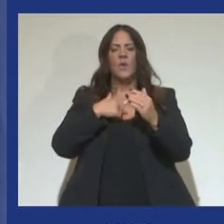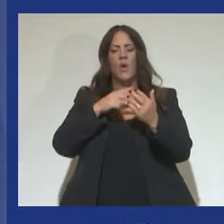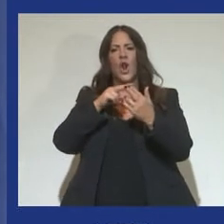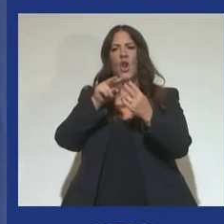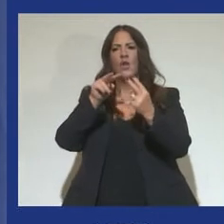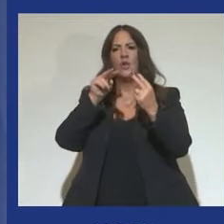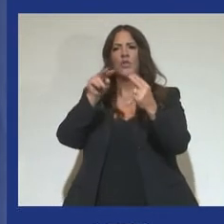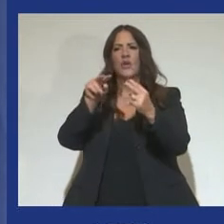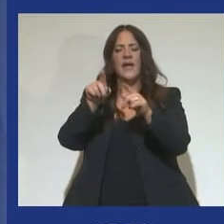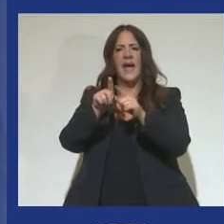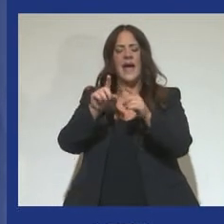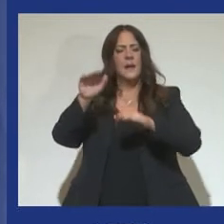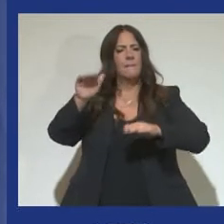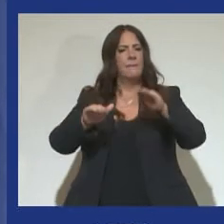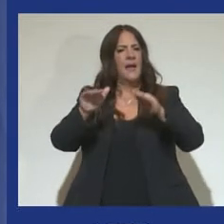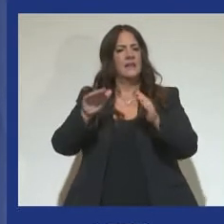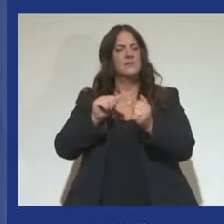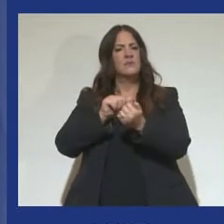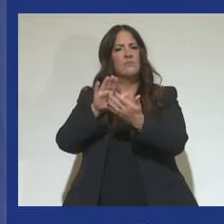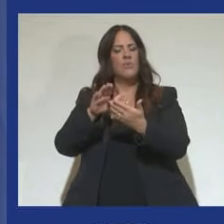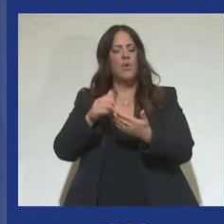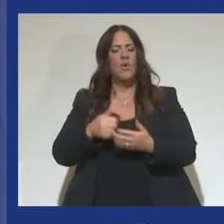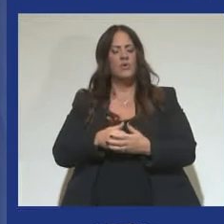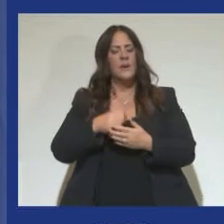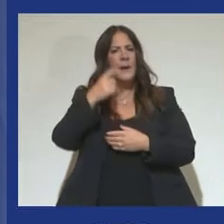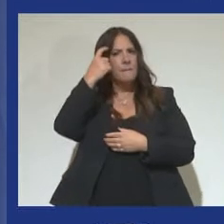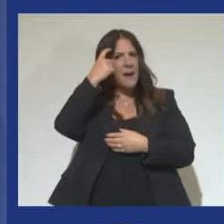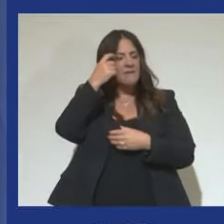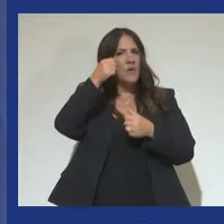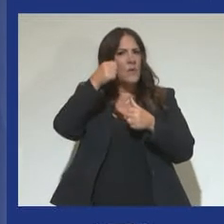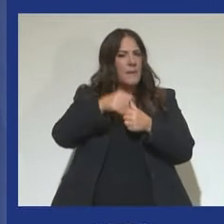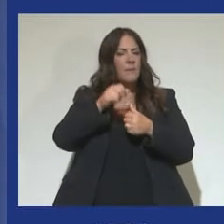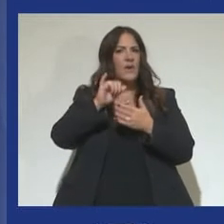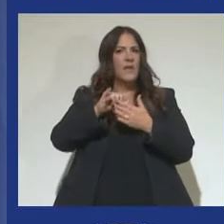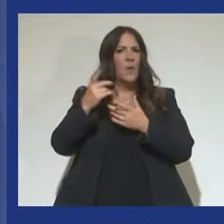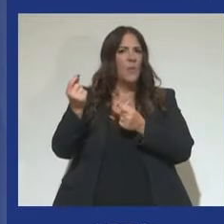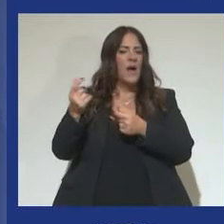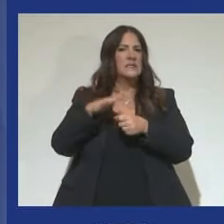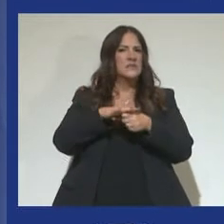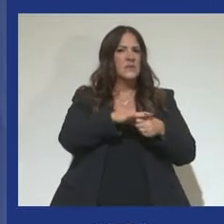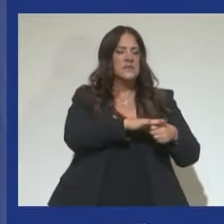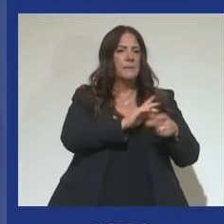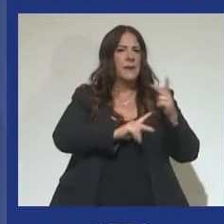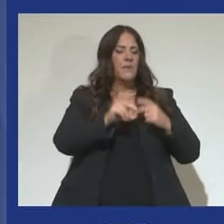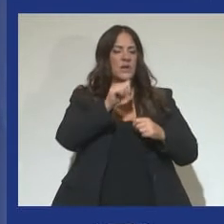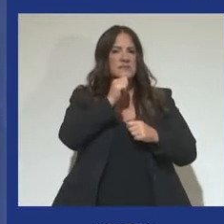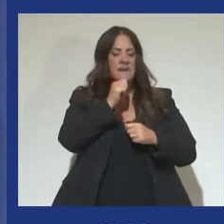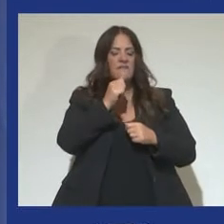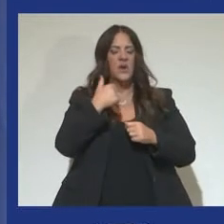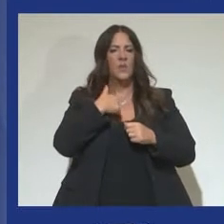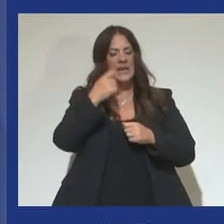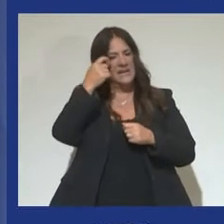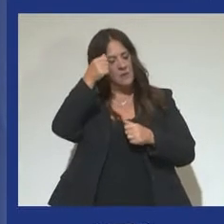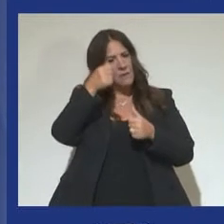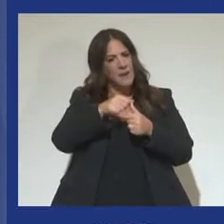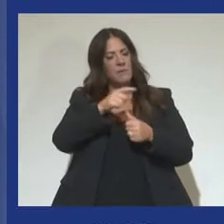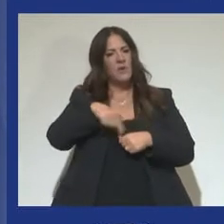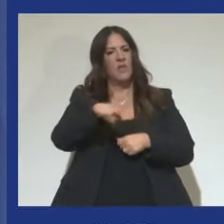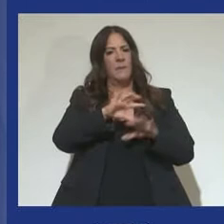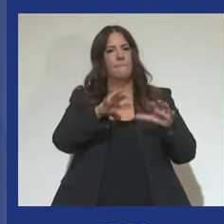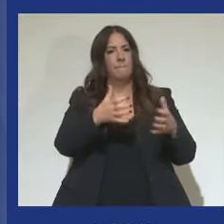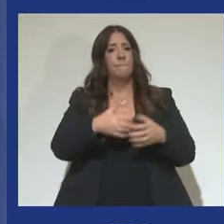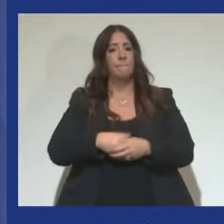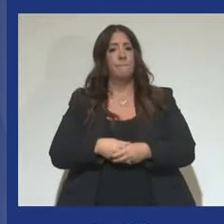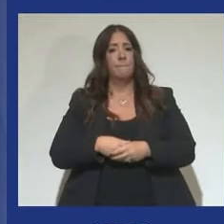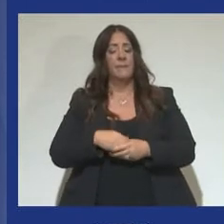actitud balanceada consistente con nuestros valores y entendiendo las fuentes de estrés que muchos tenemos